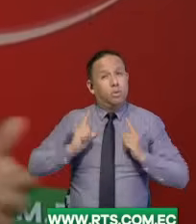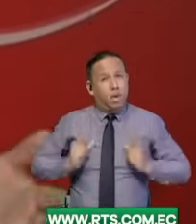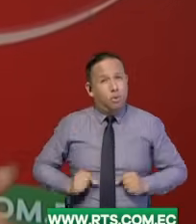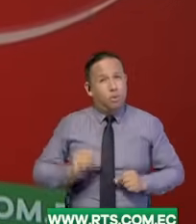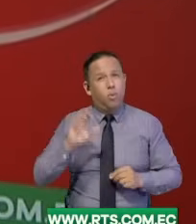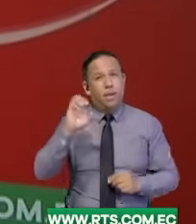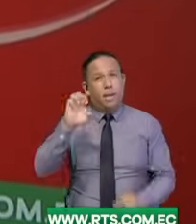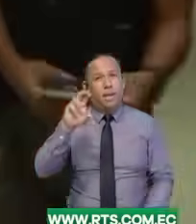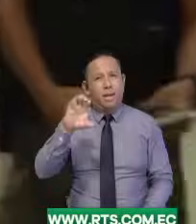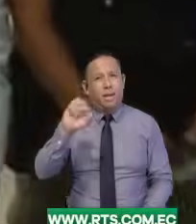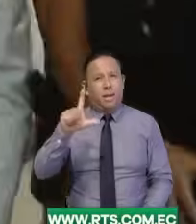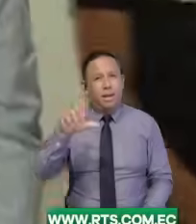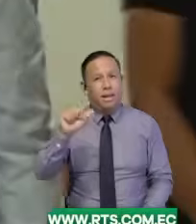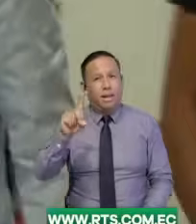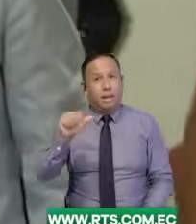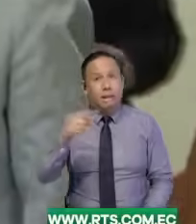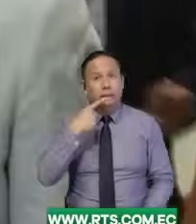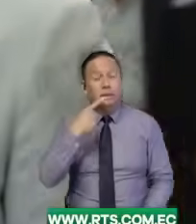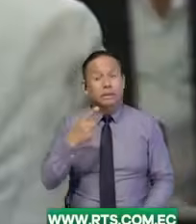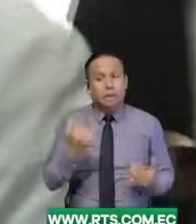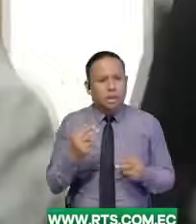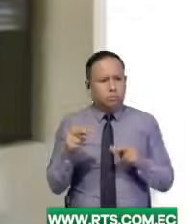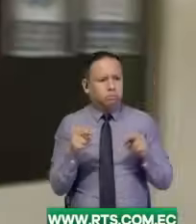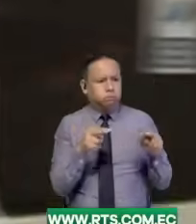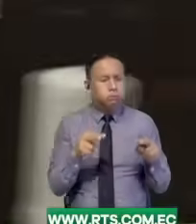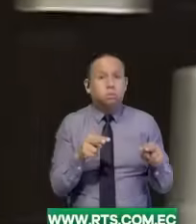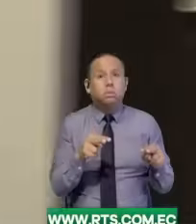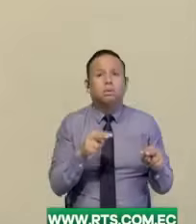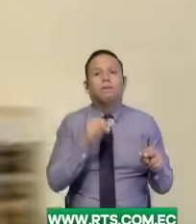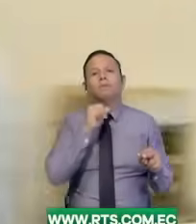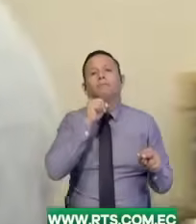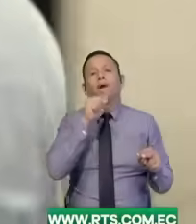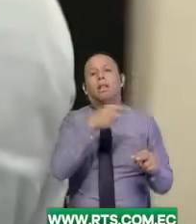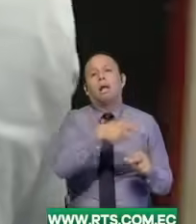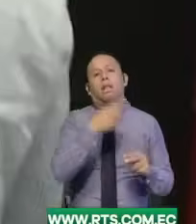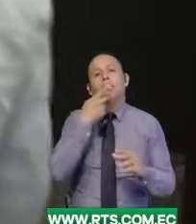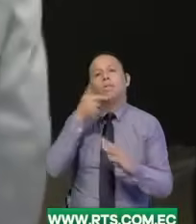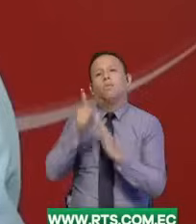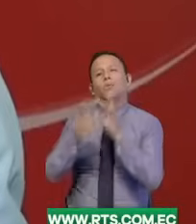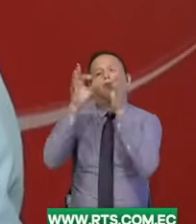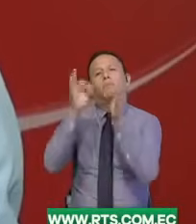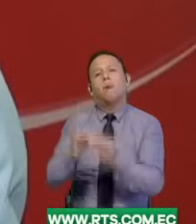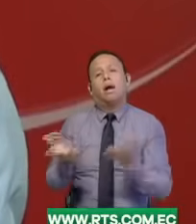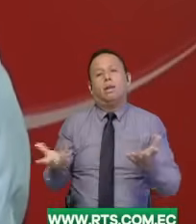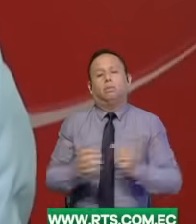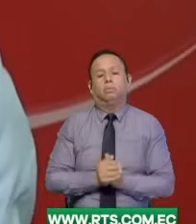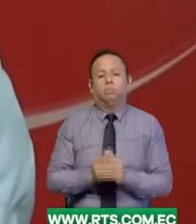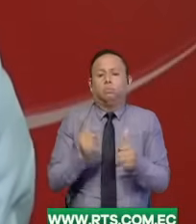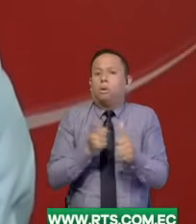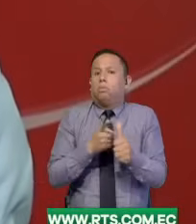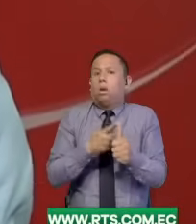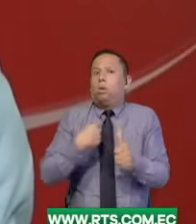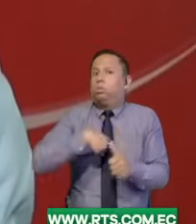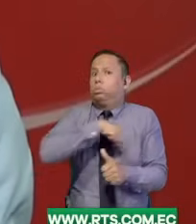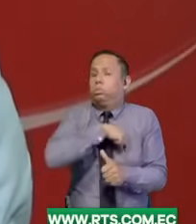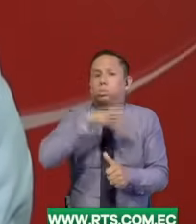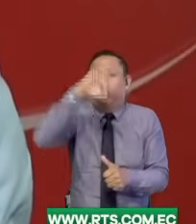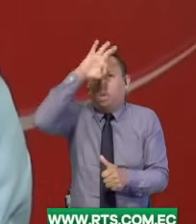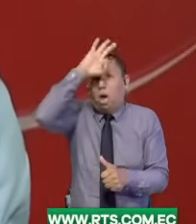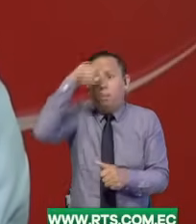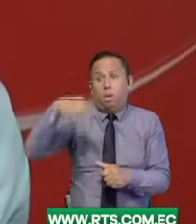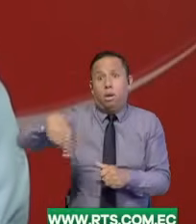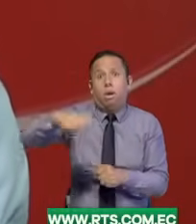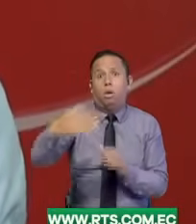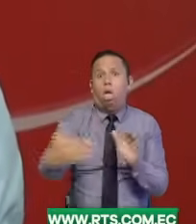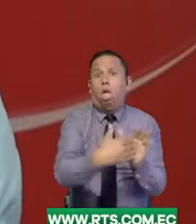considera que en este caso faltó la denuncia formal. Primero, no teníamos una denuncia de extorsión nosotros